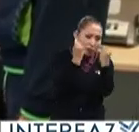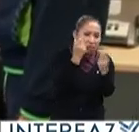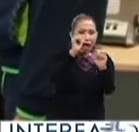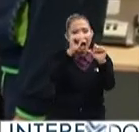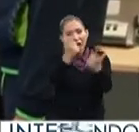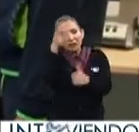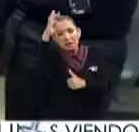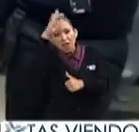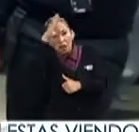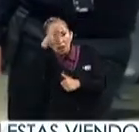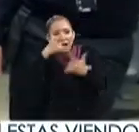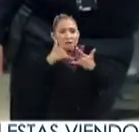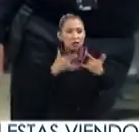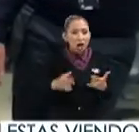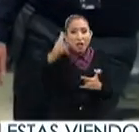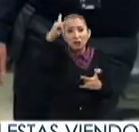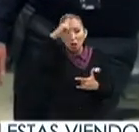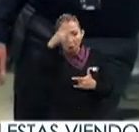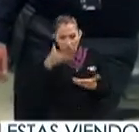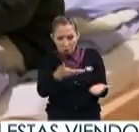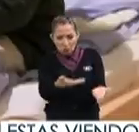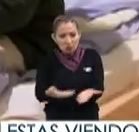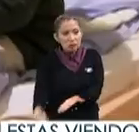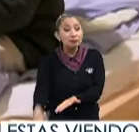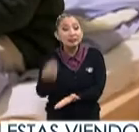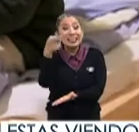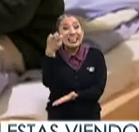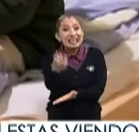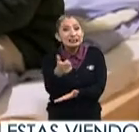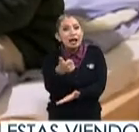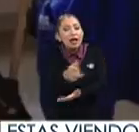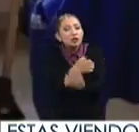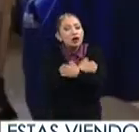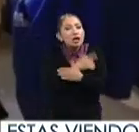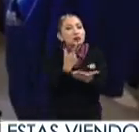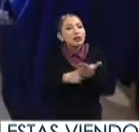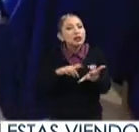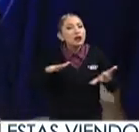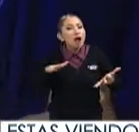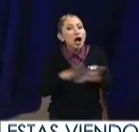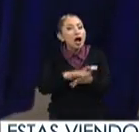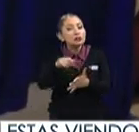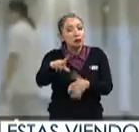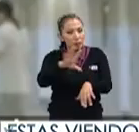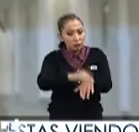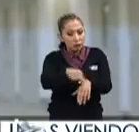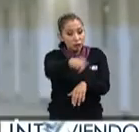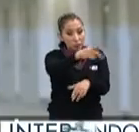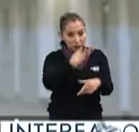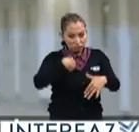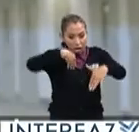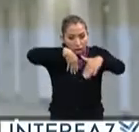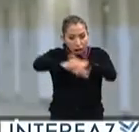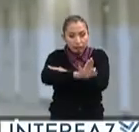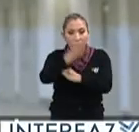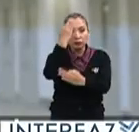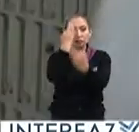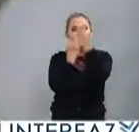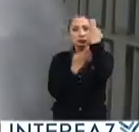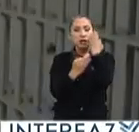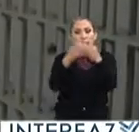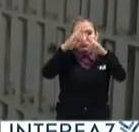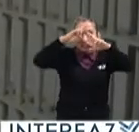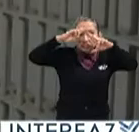arte, filosofía, historia y psicología. Es así que la educación en las prisiones permite que los internos sean tratados